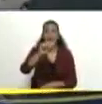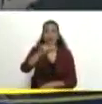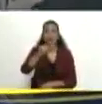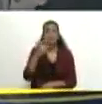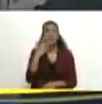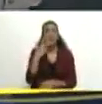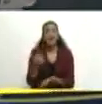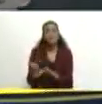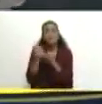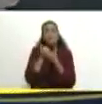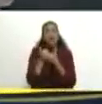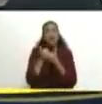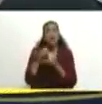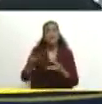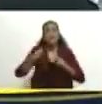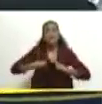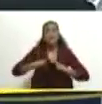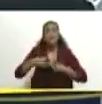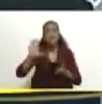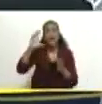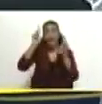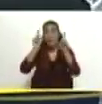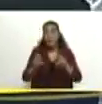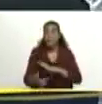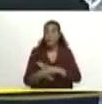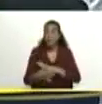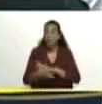estos servicios que estamos brindando en este centro de alta